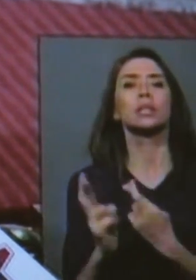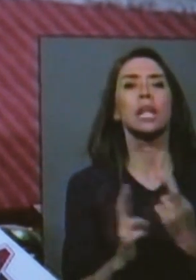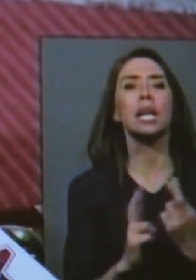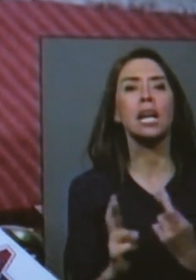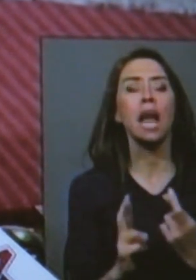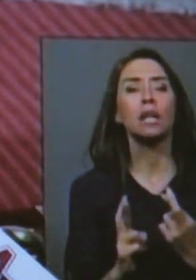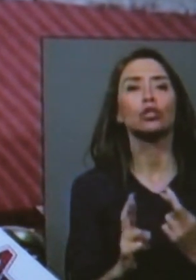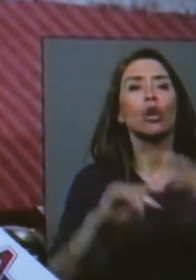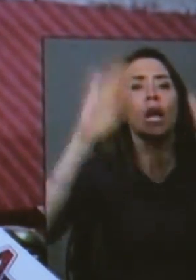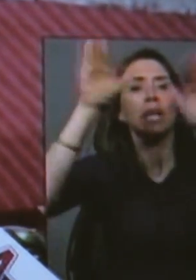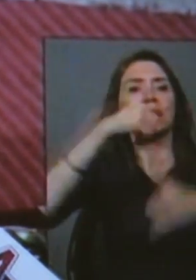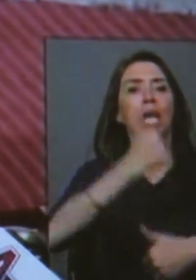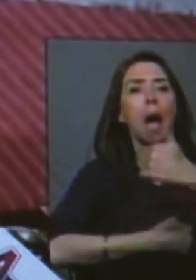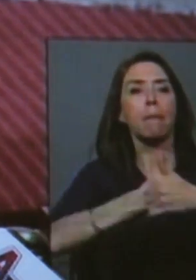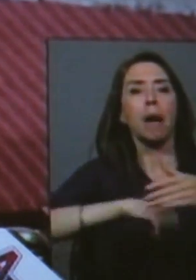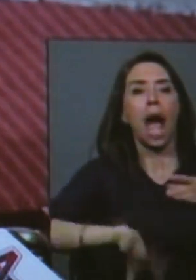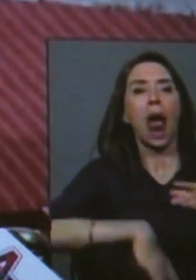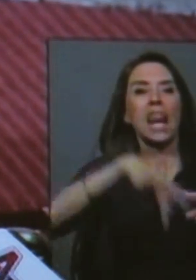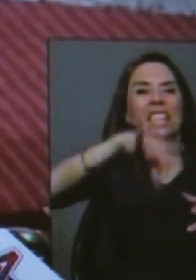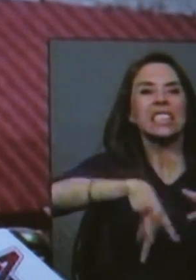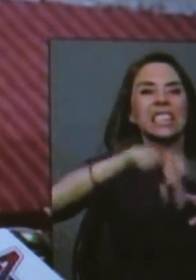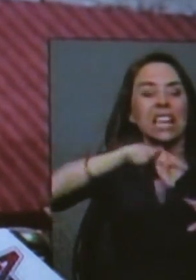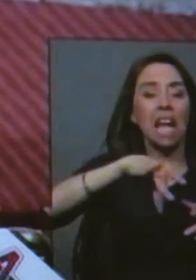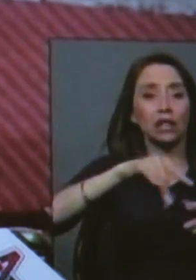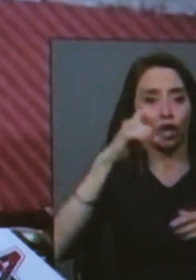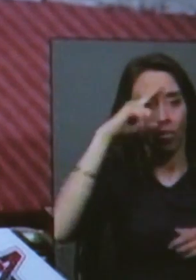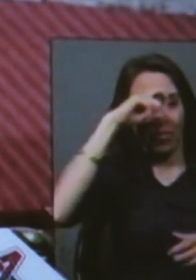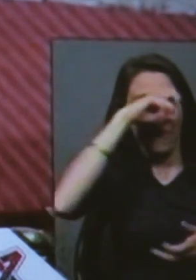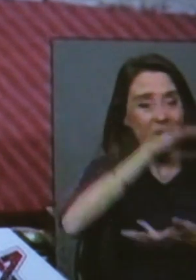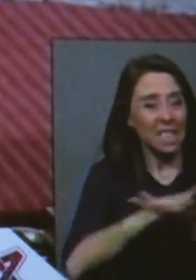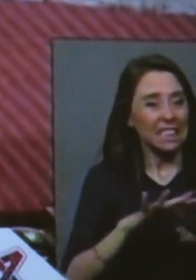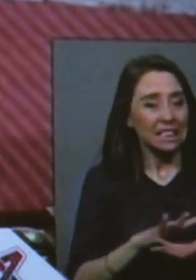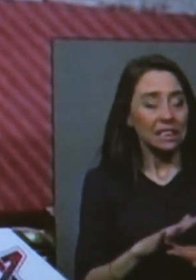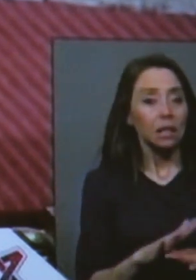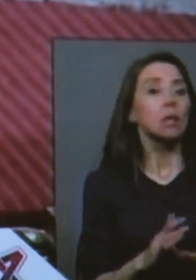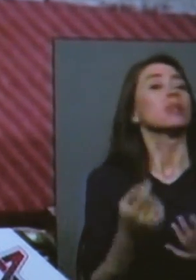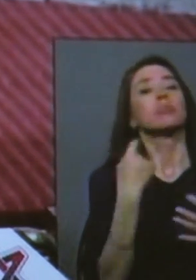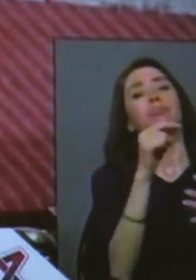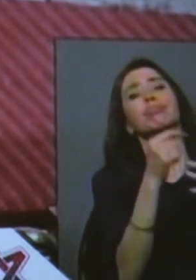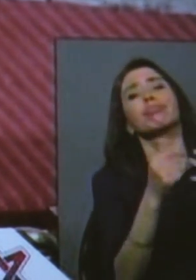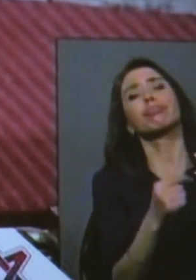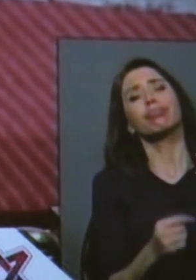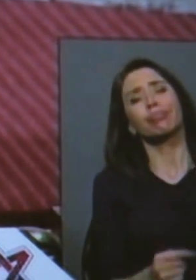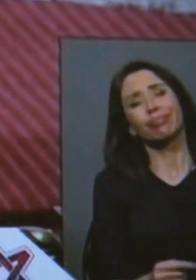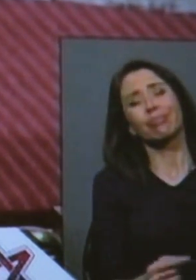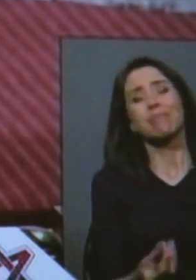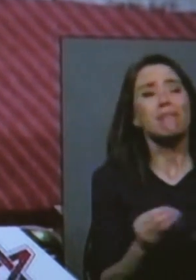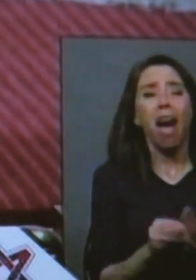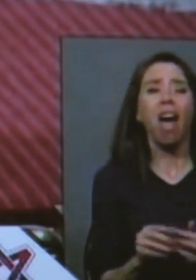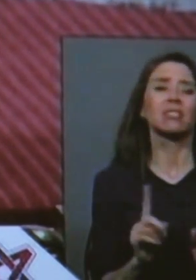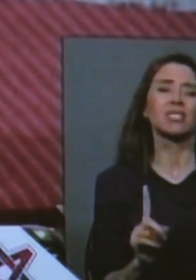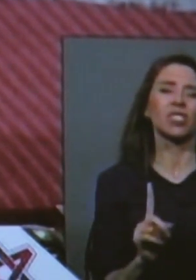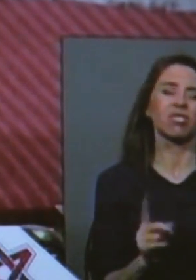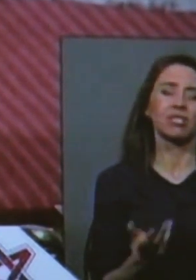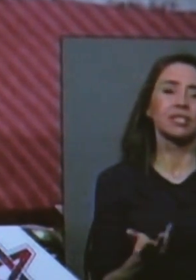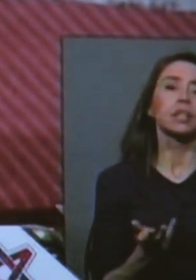con procesos licitatorios de alta complejidad. En fin, no entraré en mayores